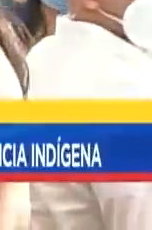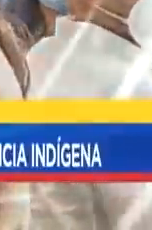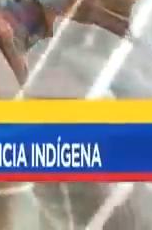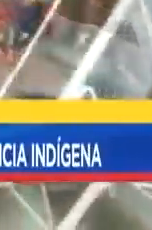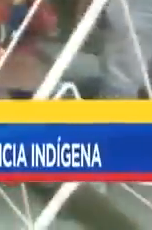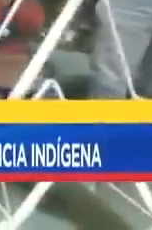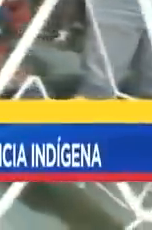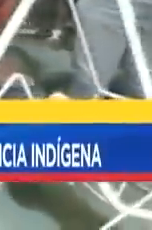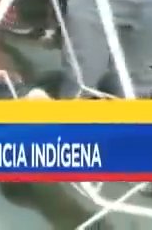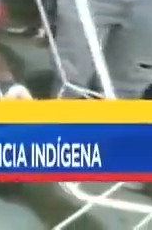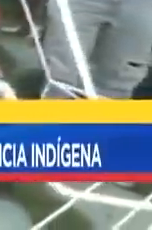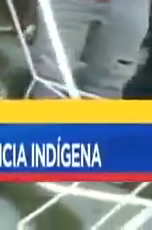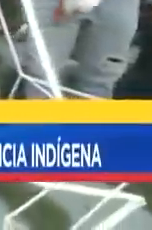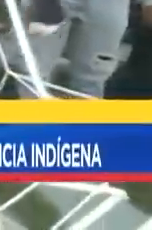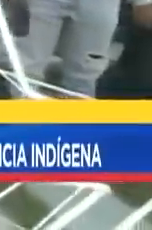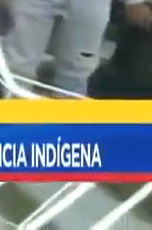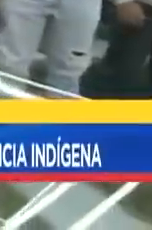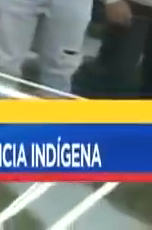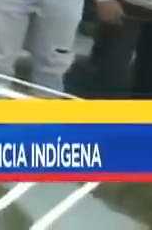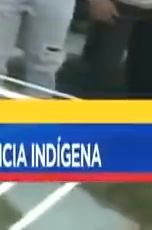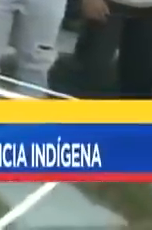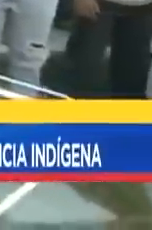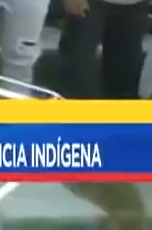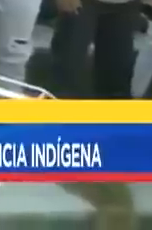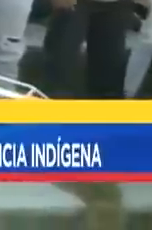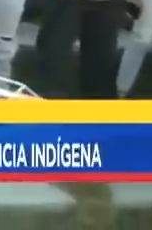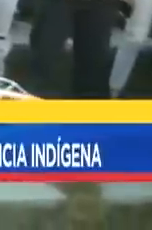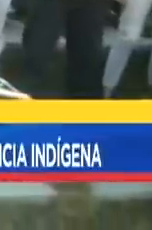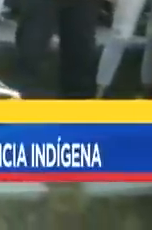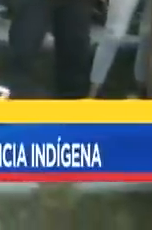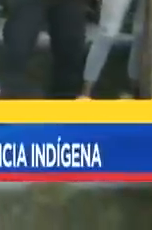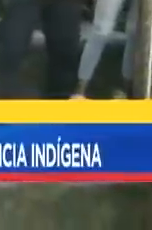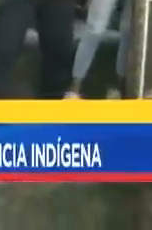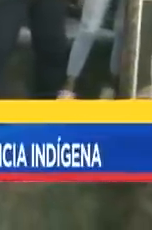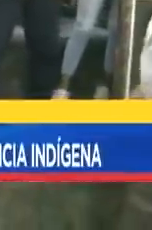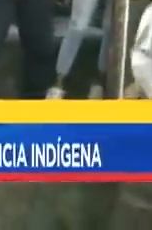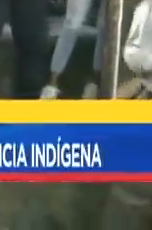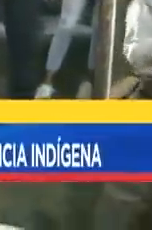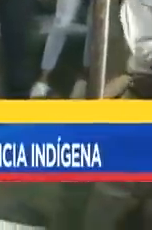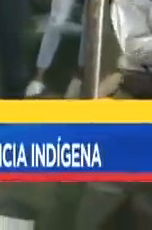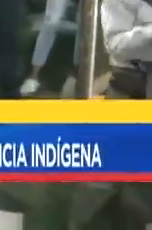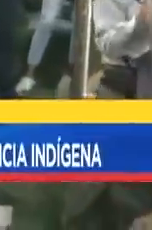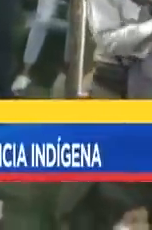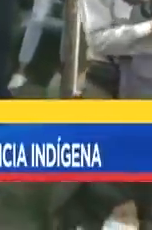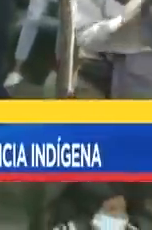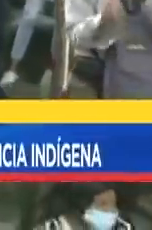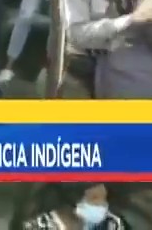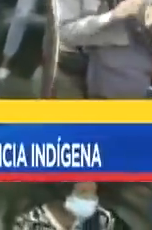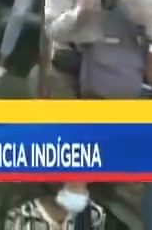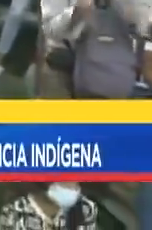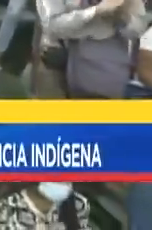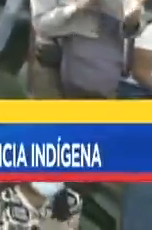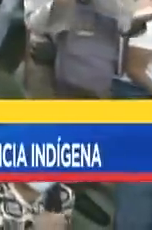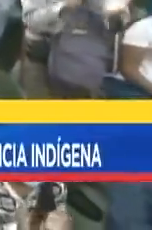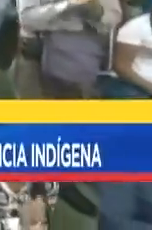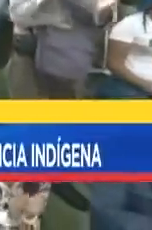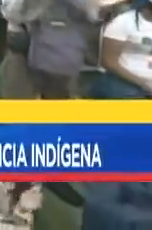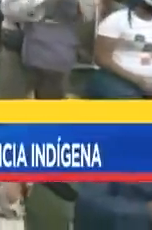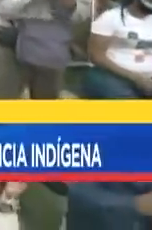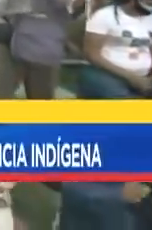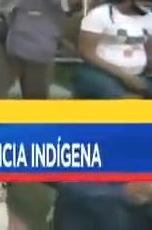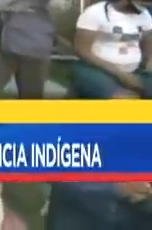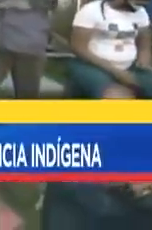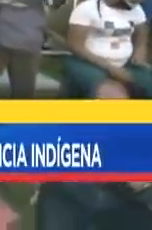resistencia permanente, seguimos en una resistencia heroica, en una resistencia genuina de